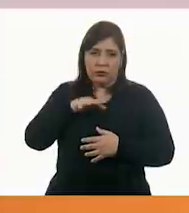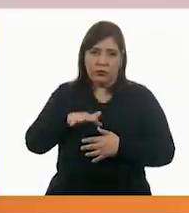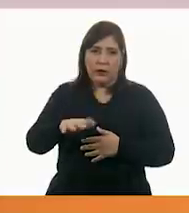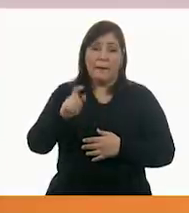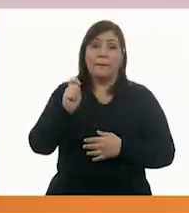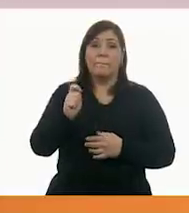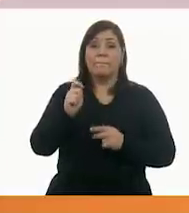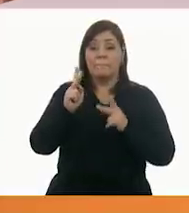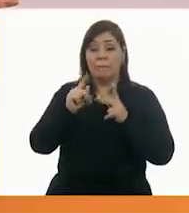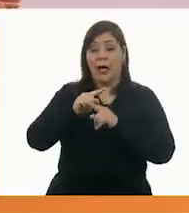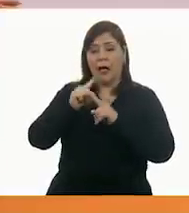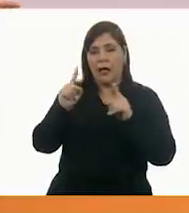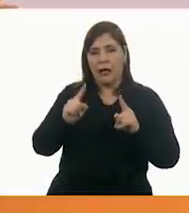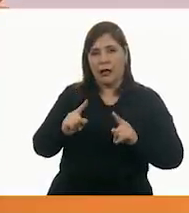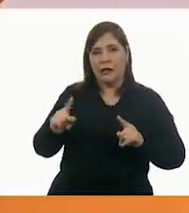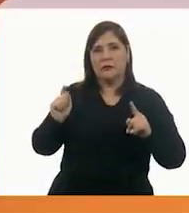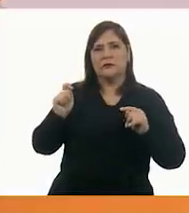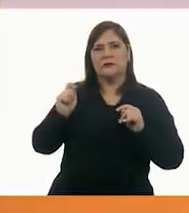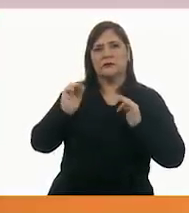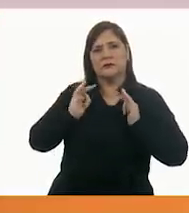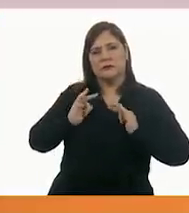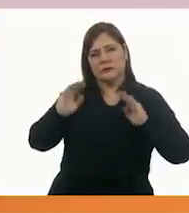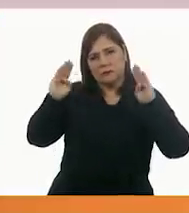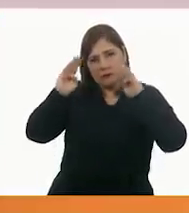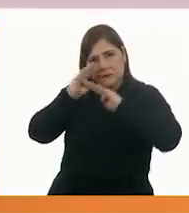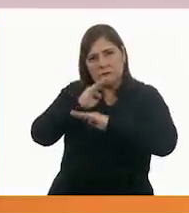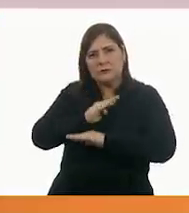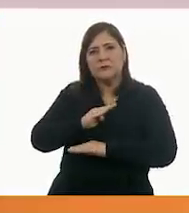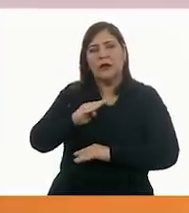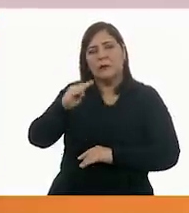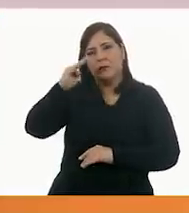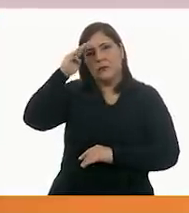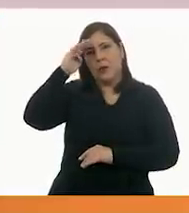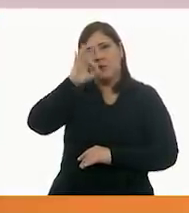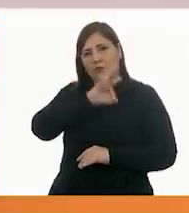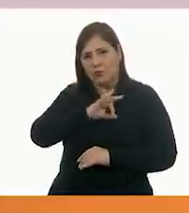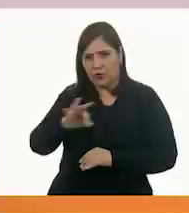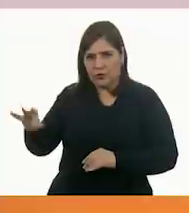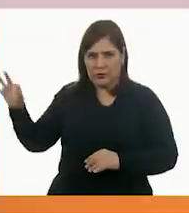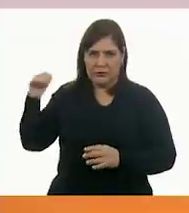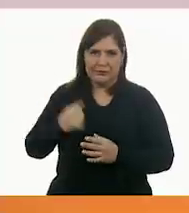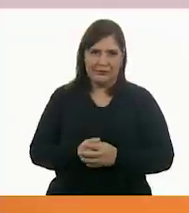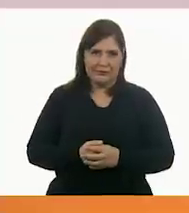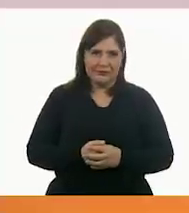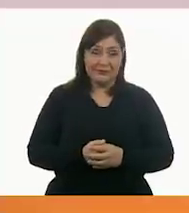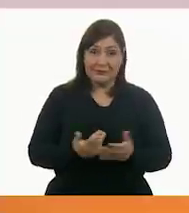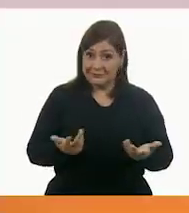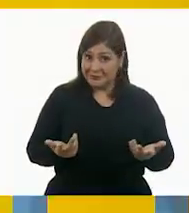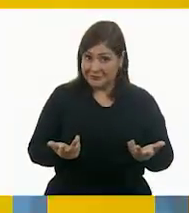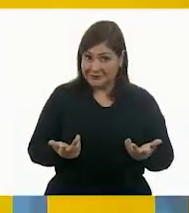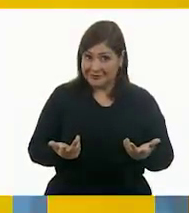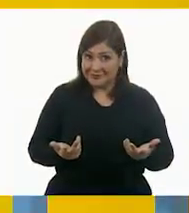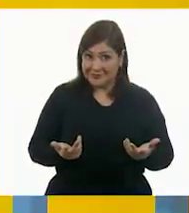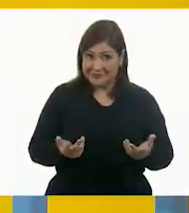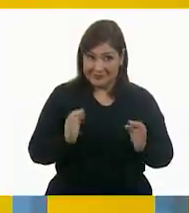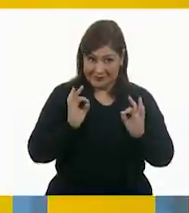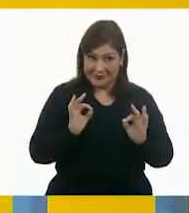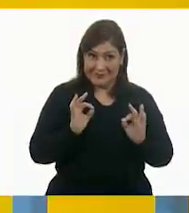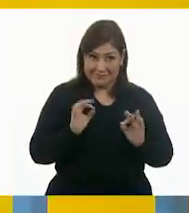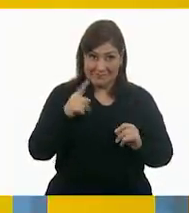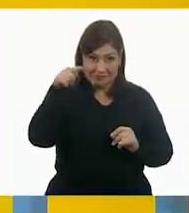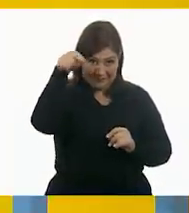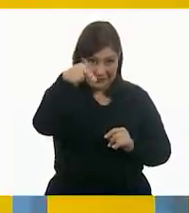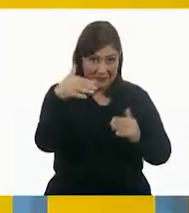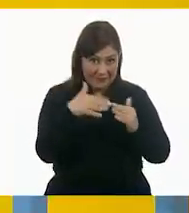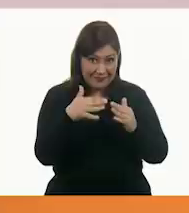En paz y en calma podemos pensar. ¿Qué tal? ¿Lo hiciste ahí en